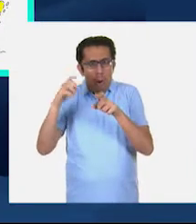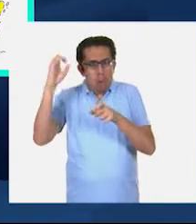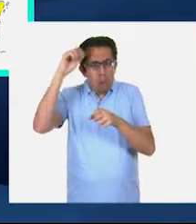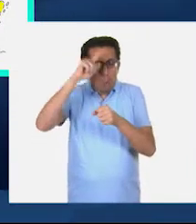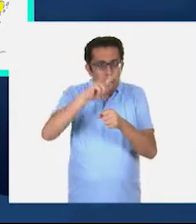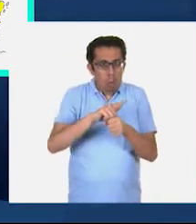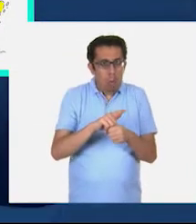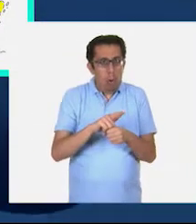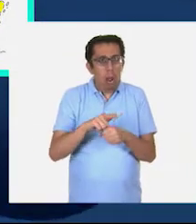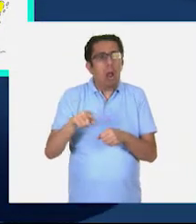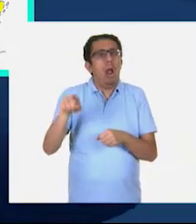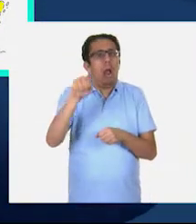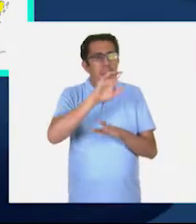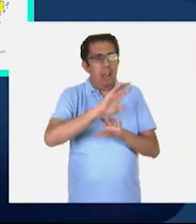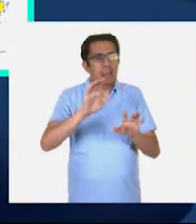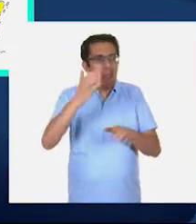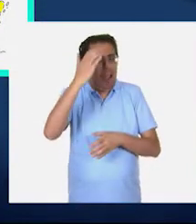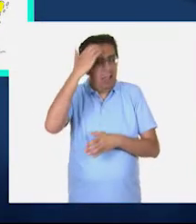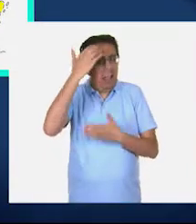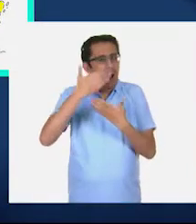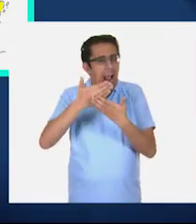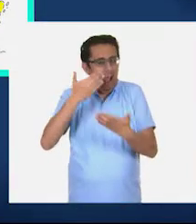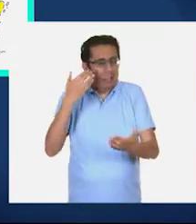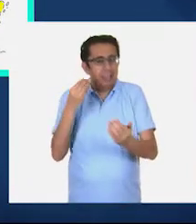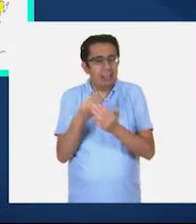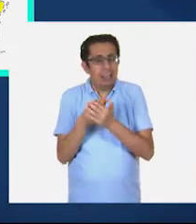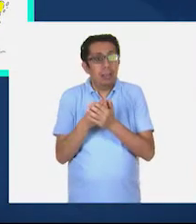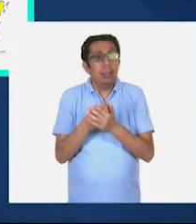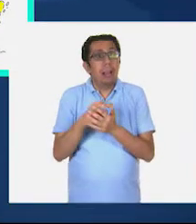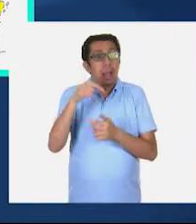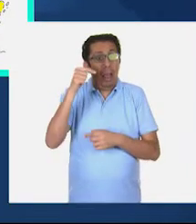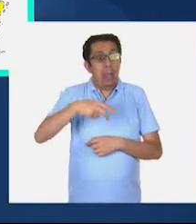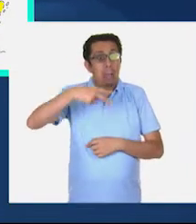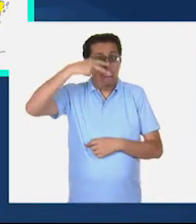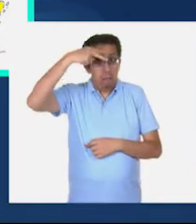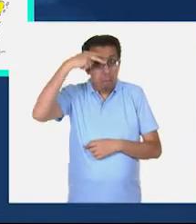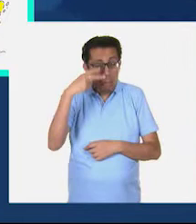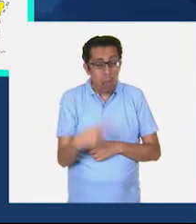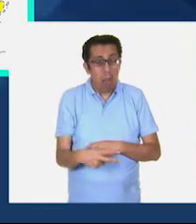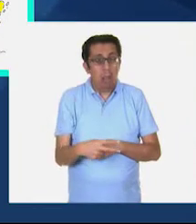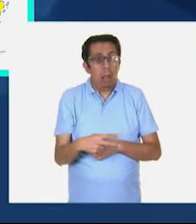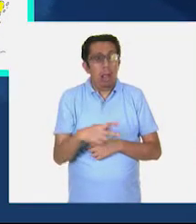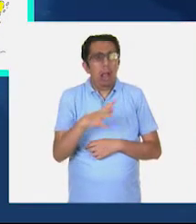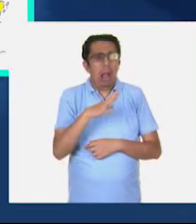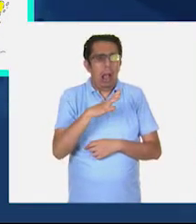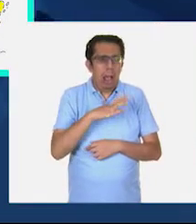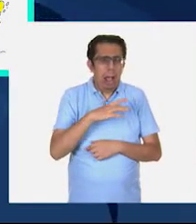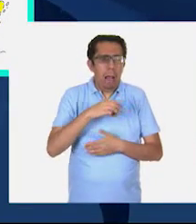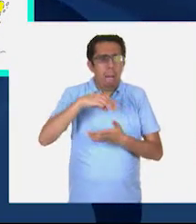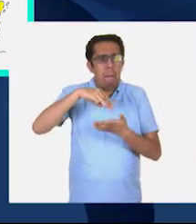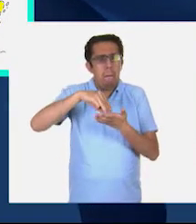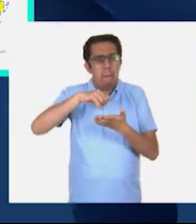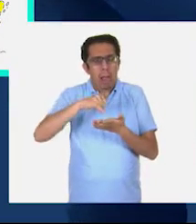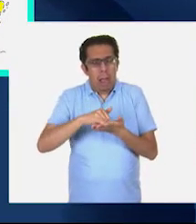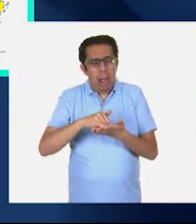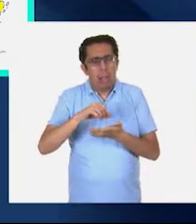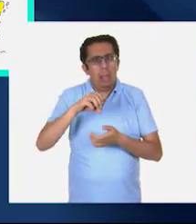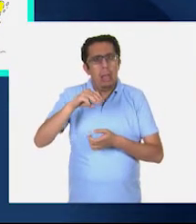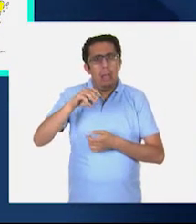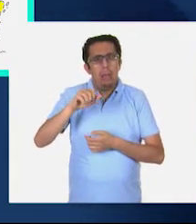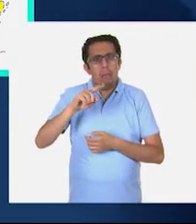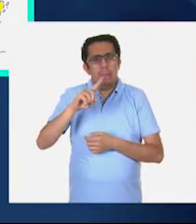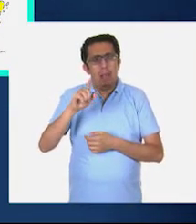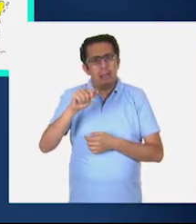seguramente lo han revisado en otras clases, en nuestro país convergemos mayas, mazatecos,